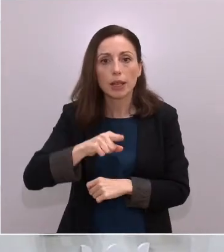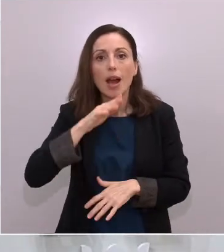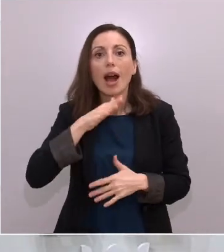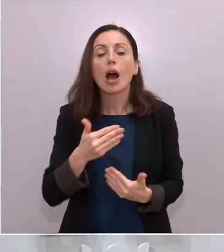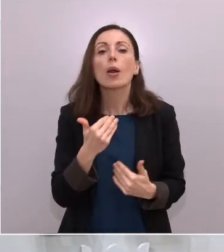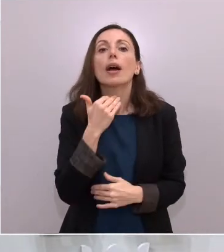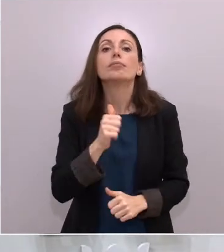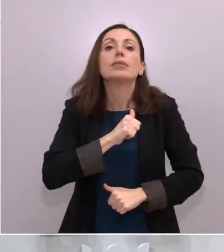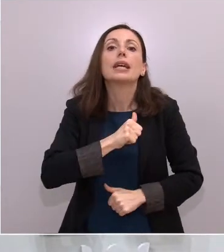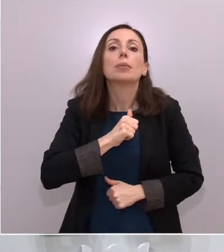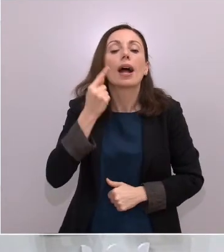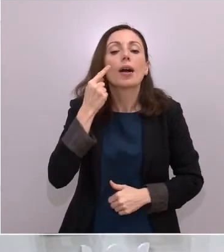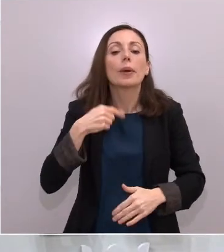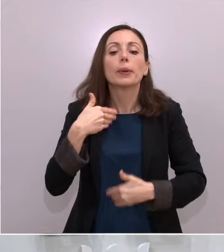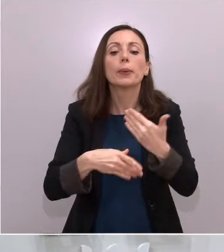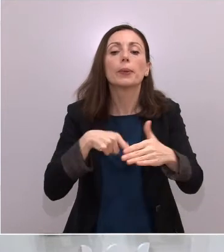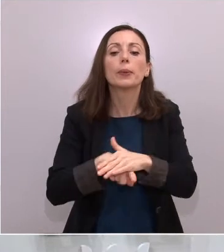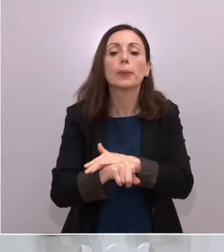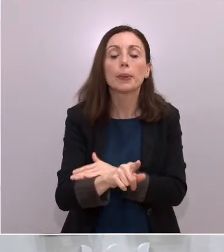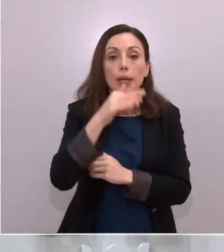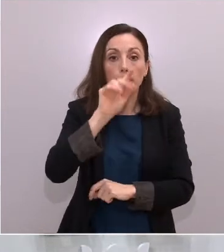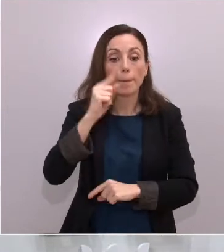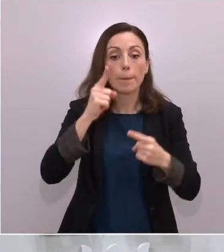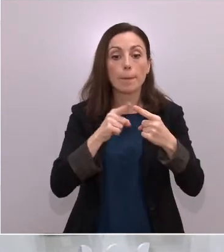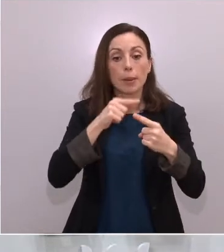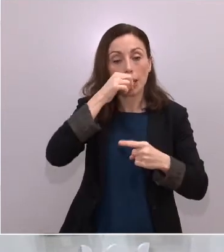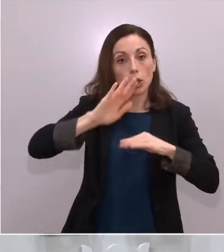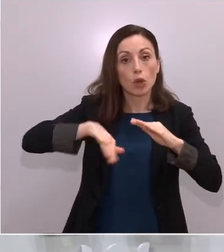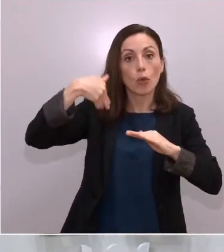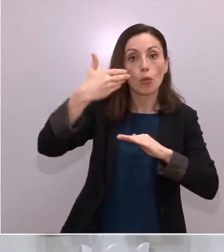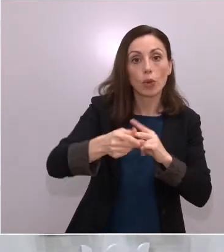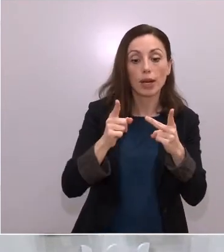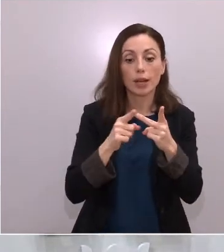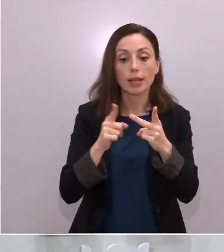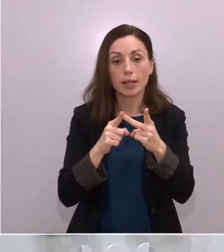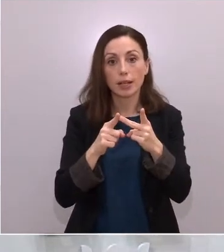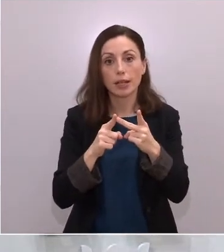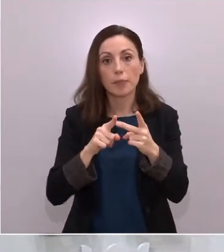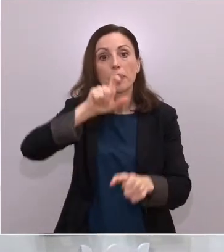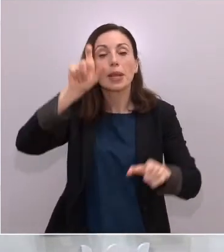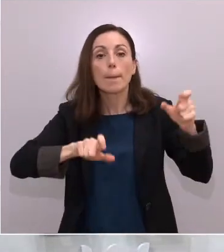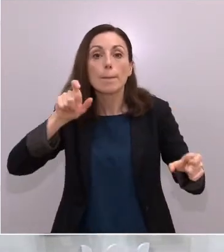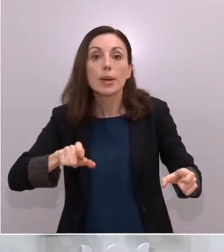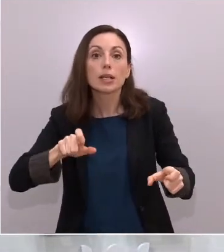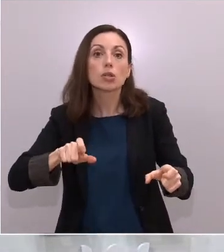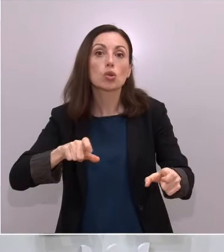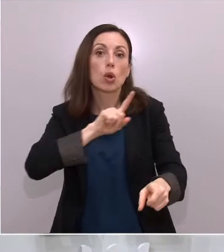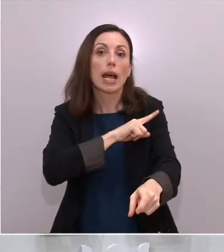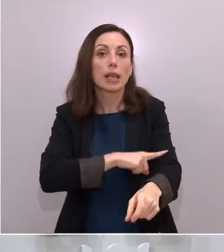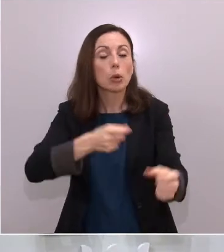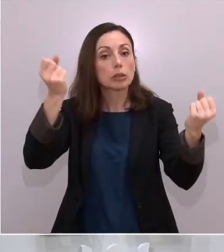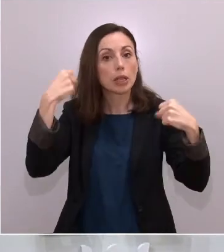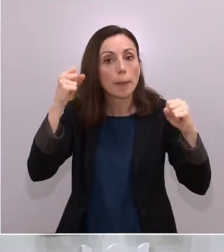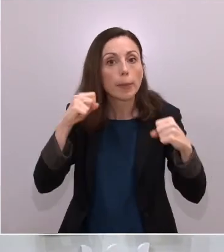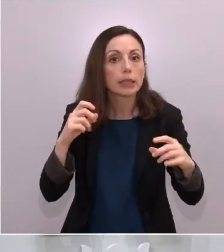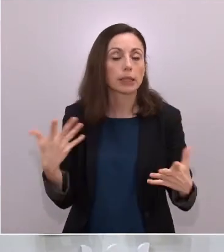veamos cómo evoluciona. Primero, la salida de los niños y segundo, la salida de las personas a poder hacer deporte o